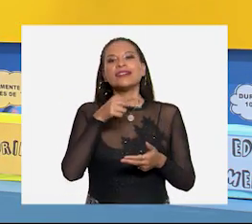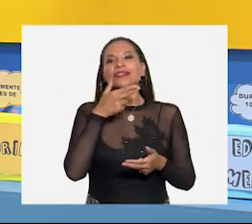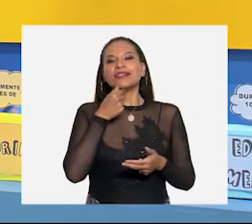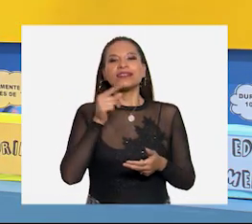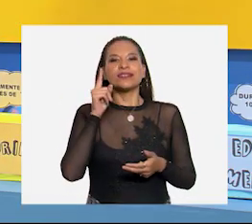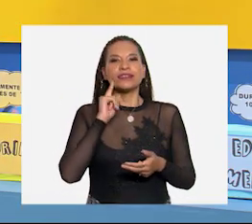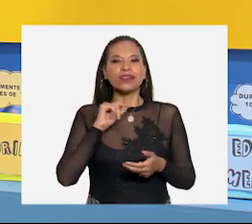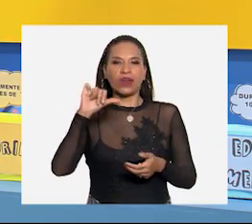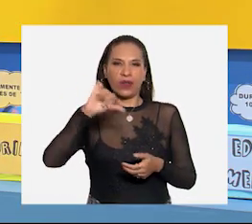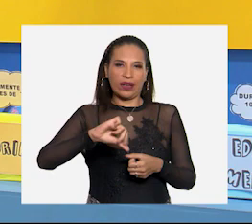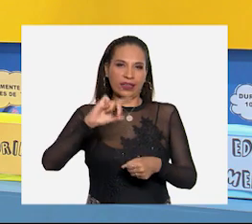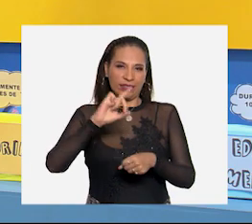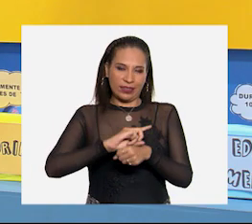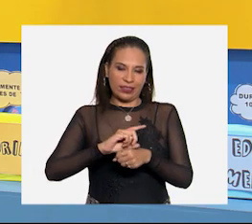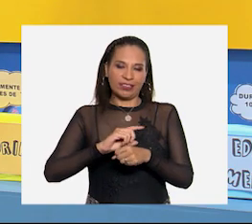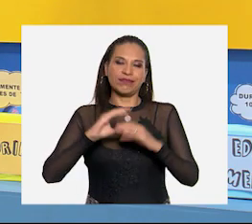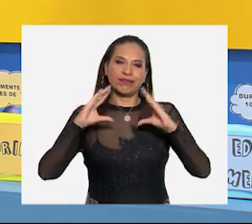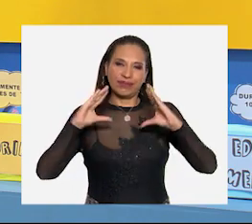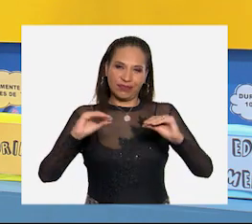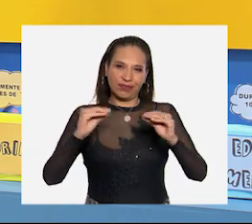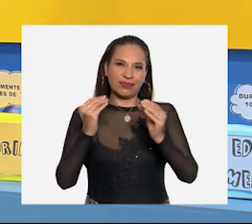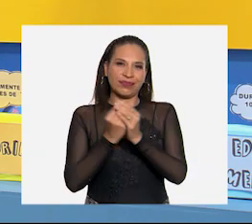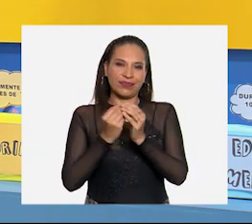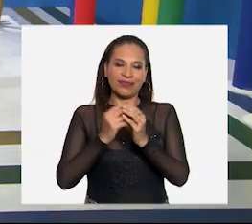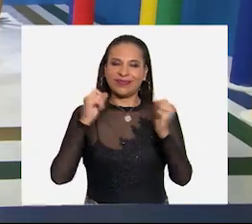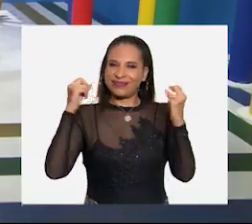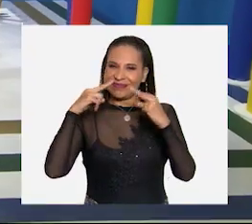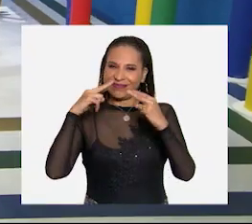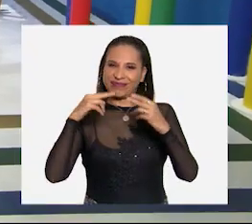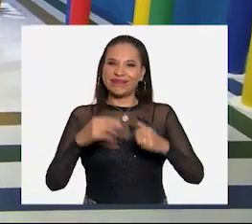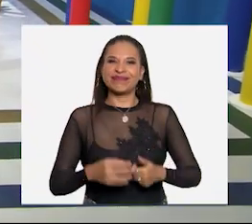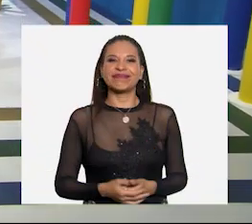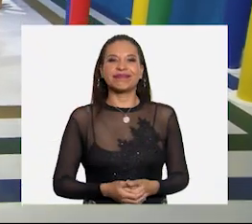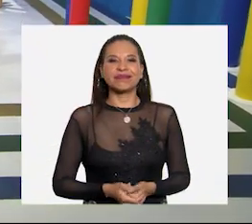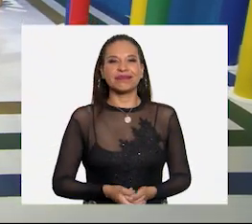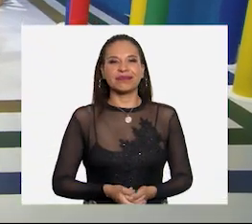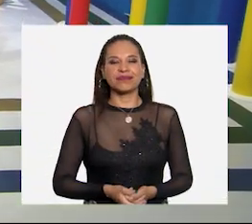los maestros que el día de hoy nos dieron clases. ¡Nos vemos!